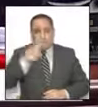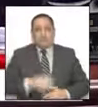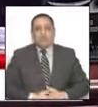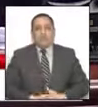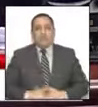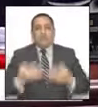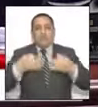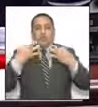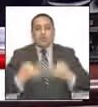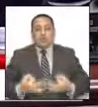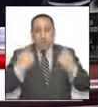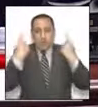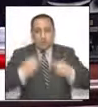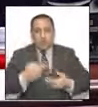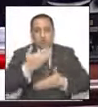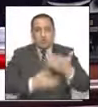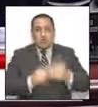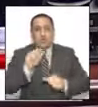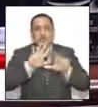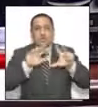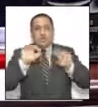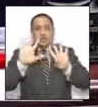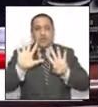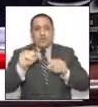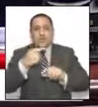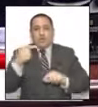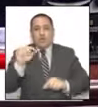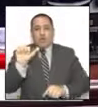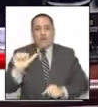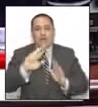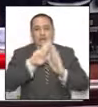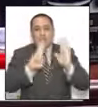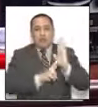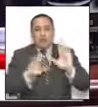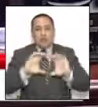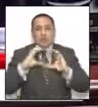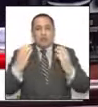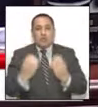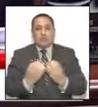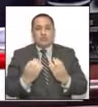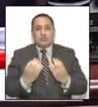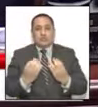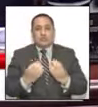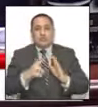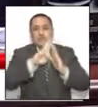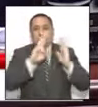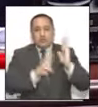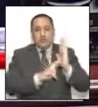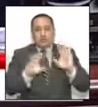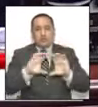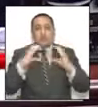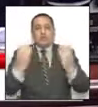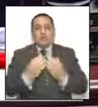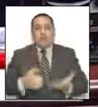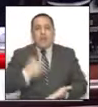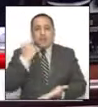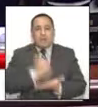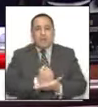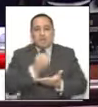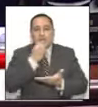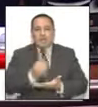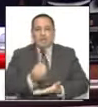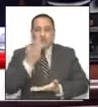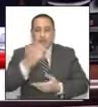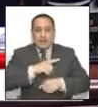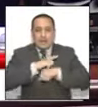En cumplimiento de lo dispuesto en el artículo 89A del Reglamento del Congreso de la República, la resolución del Congreso aprobada será comunicada